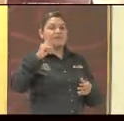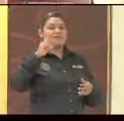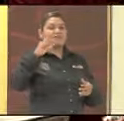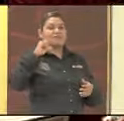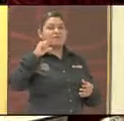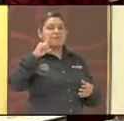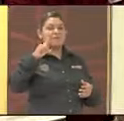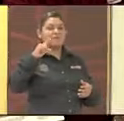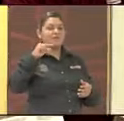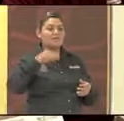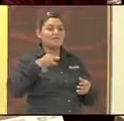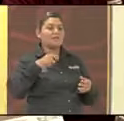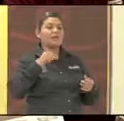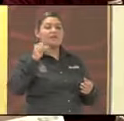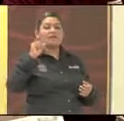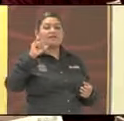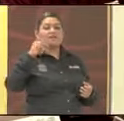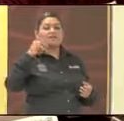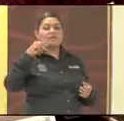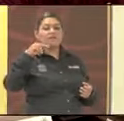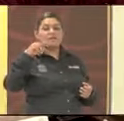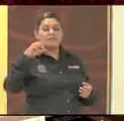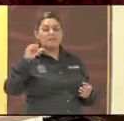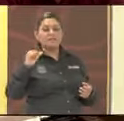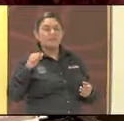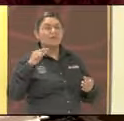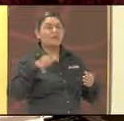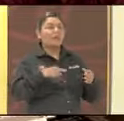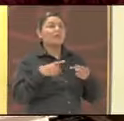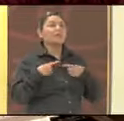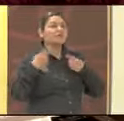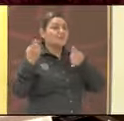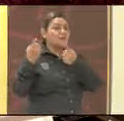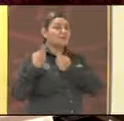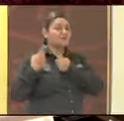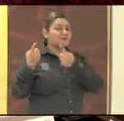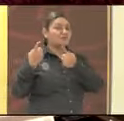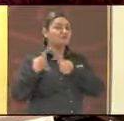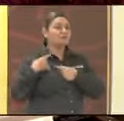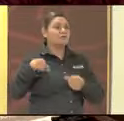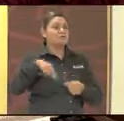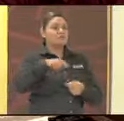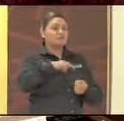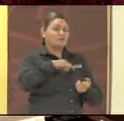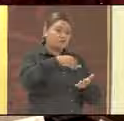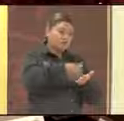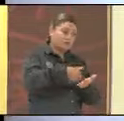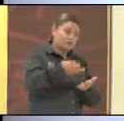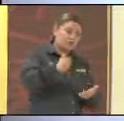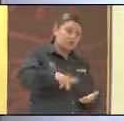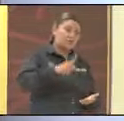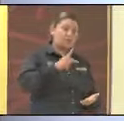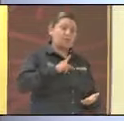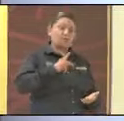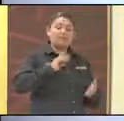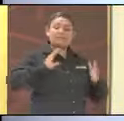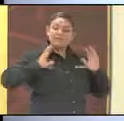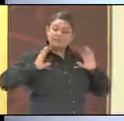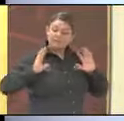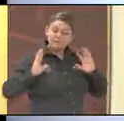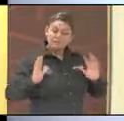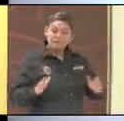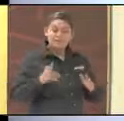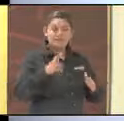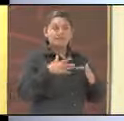está aportando y la Cipona nos lo está donando. Nosotros tenemos la excavadora propiedad del ayuntamiento cargando allá en